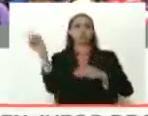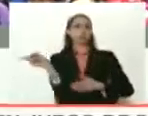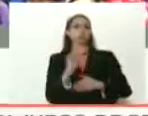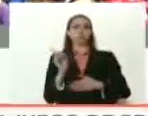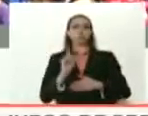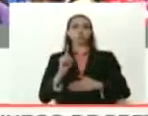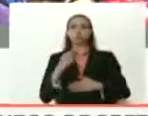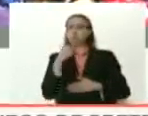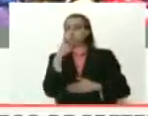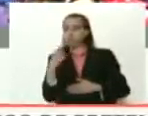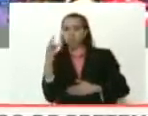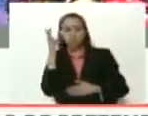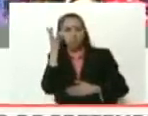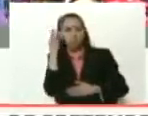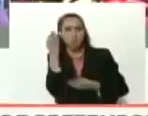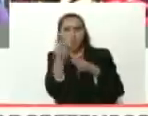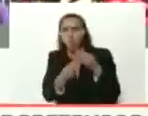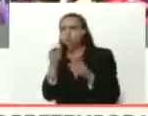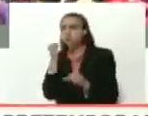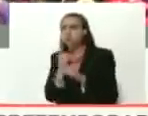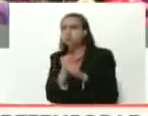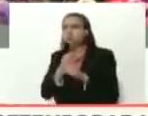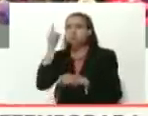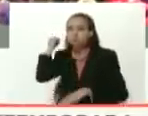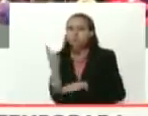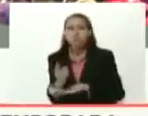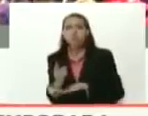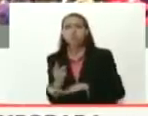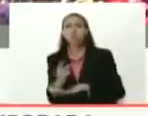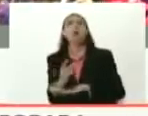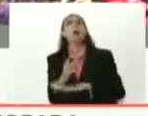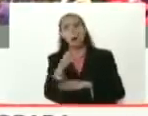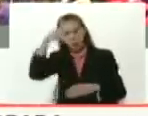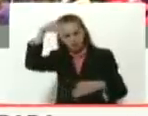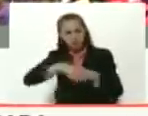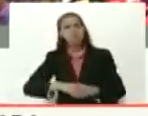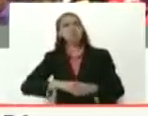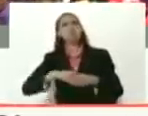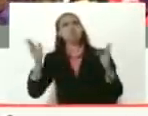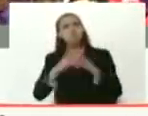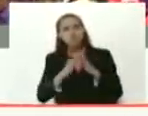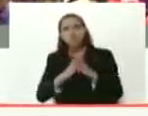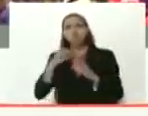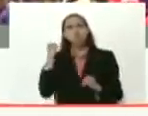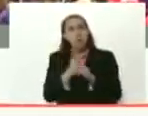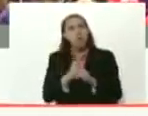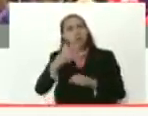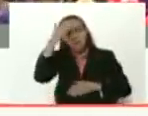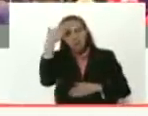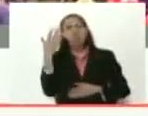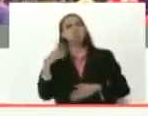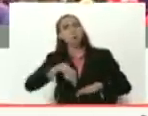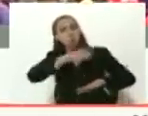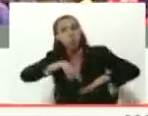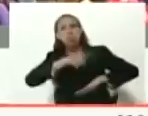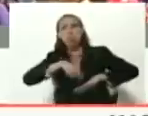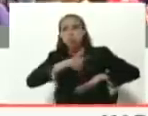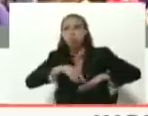las mujeres cómo hacer su trabajo. ¿Por qué no se van para la casa a trabajar 10 días, 10 horas, 12 horas?